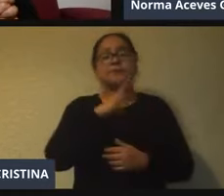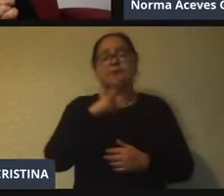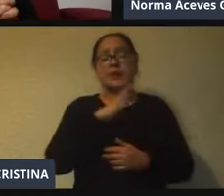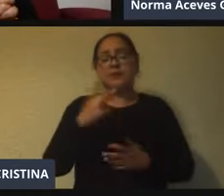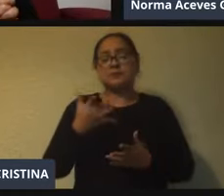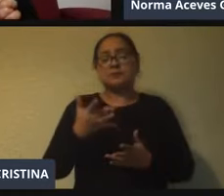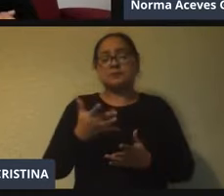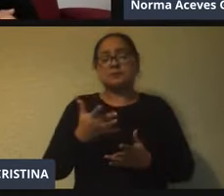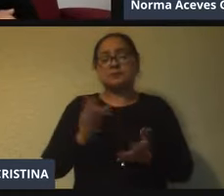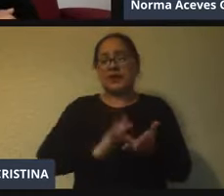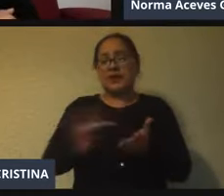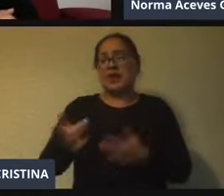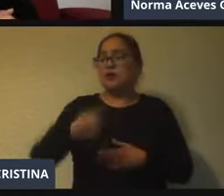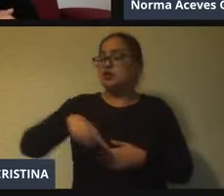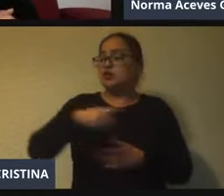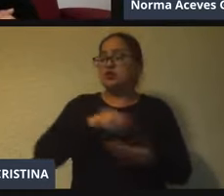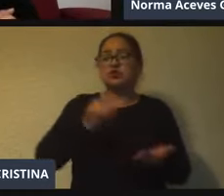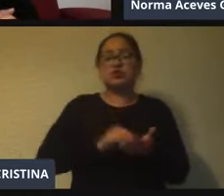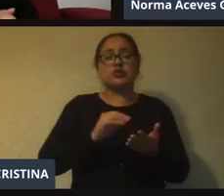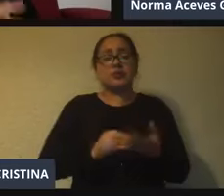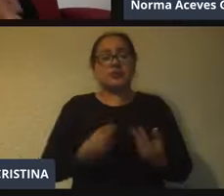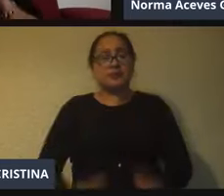que estamos vivas y vivos,